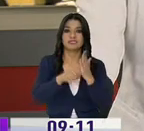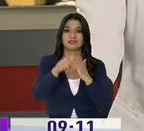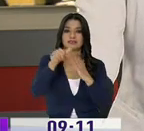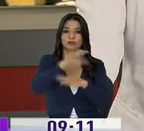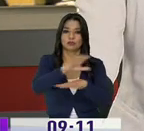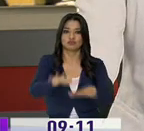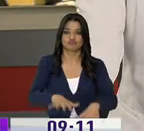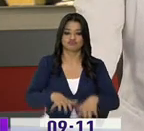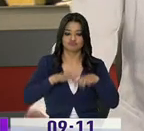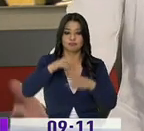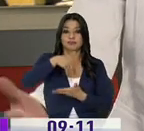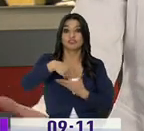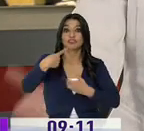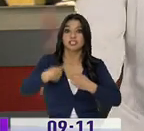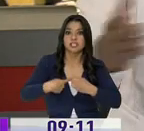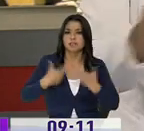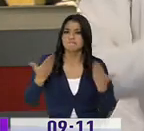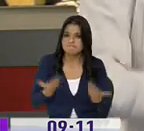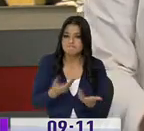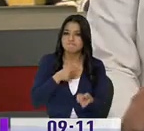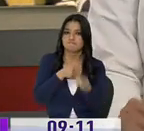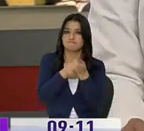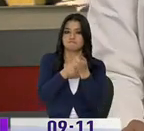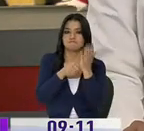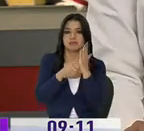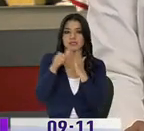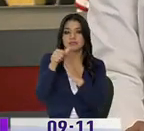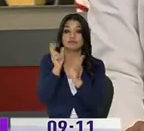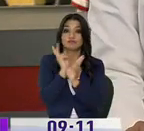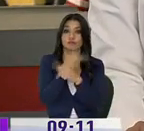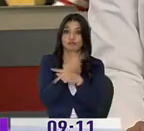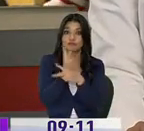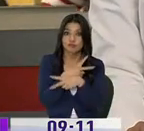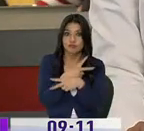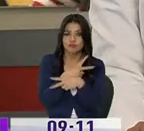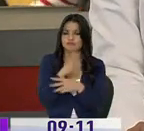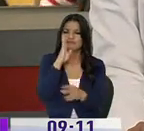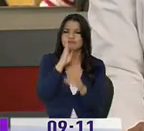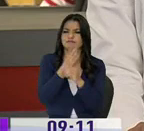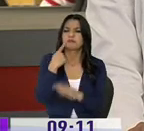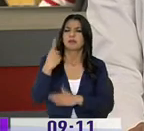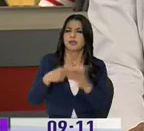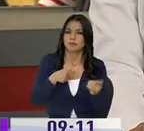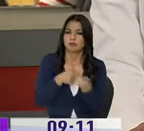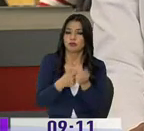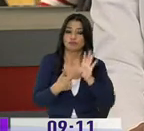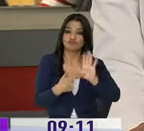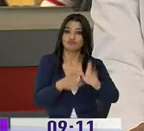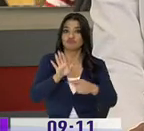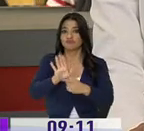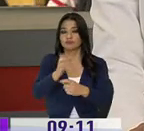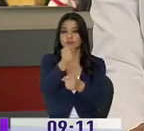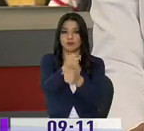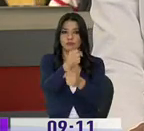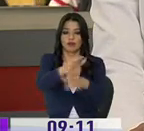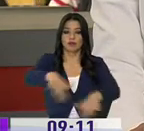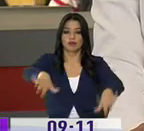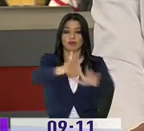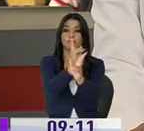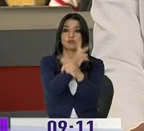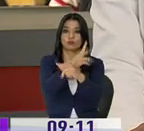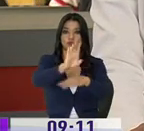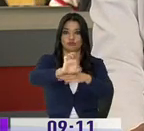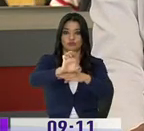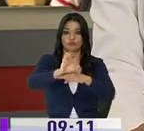centro norte de Quito. La iniciativa, apoyada por el Ministerio de Producción, tiene como objetivo evidenciar el trabajo de este sector productivo